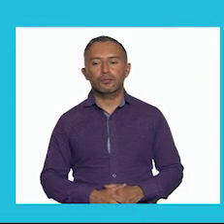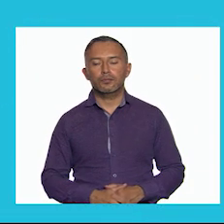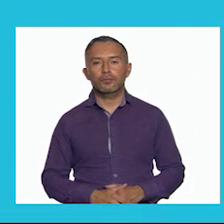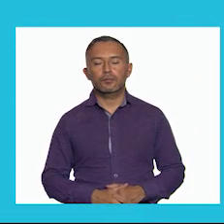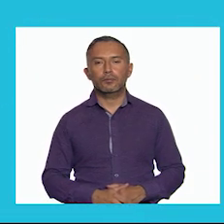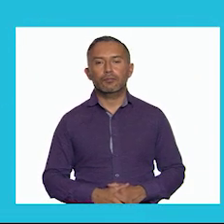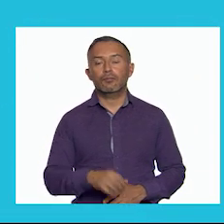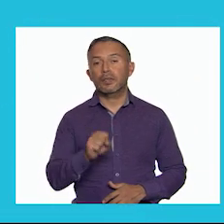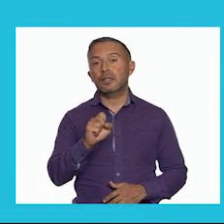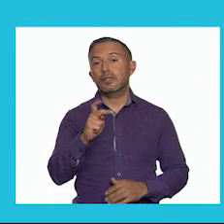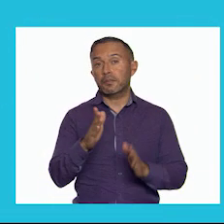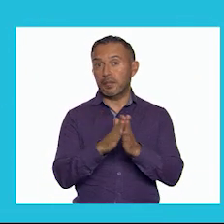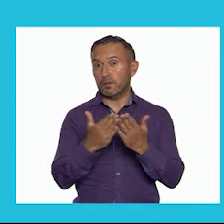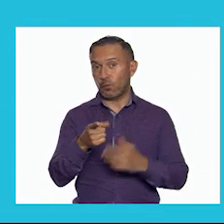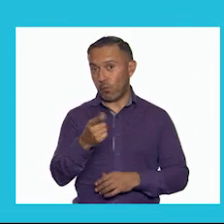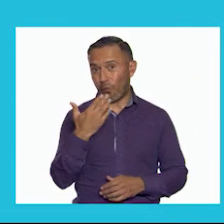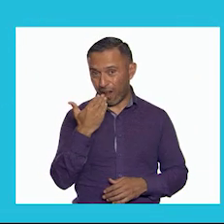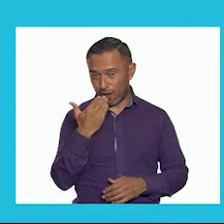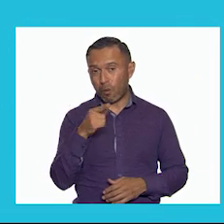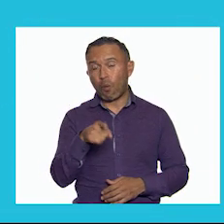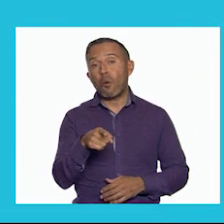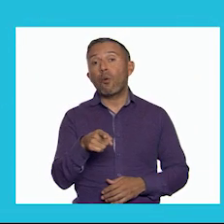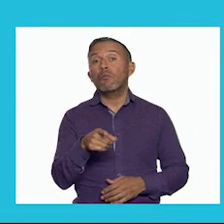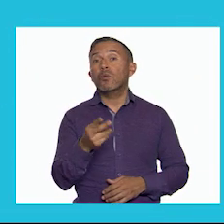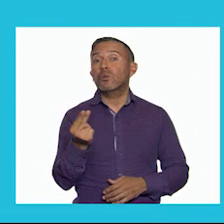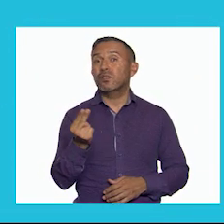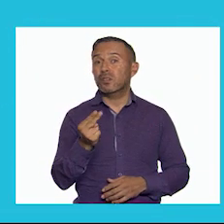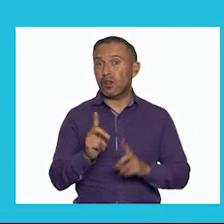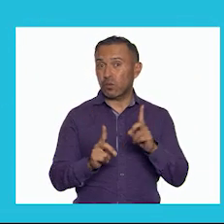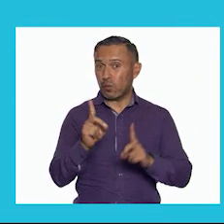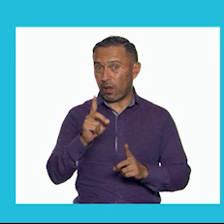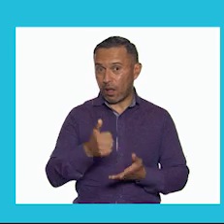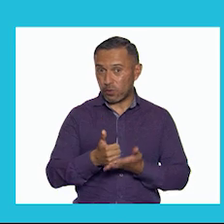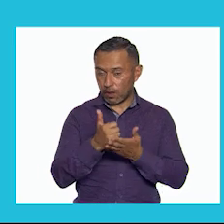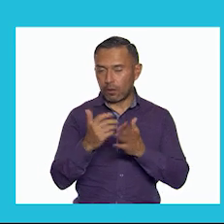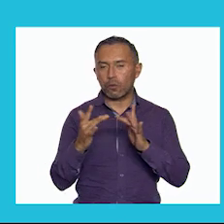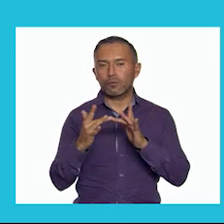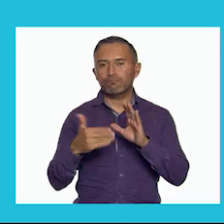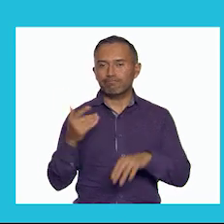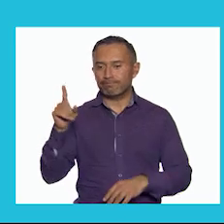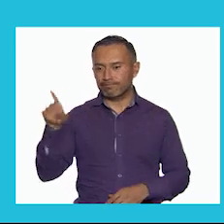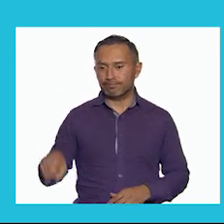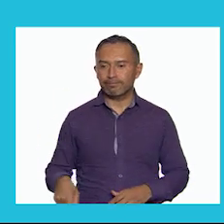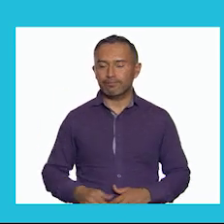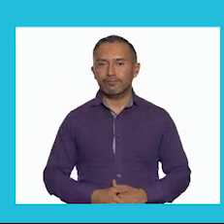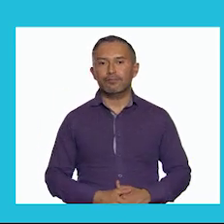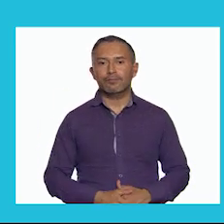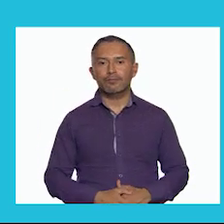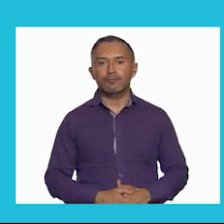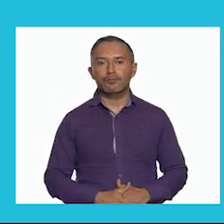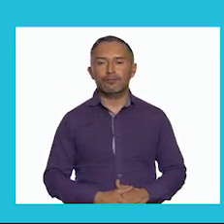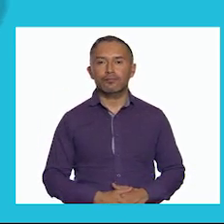Si no tienes el libro de texto o necesitas ayuda para resolver tus dudas, contáctanos.